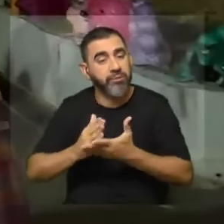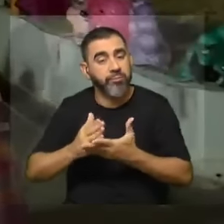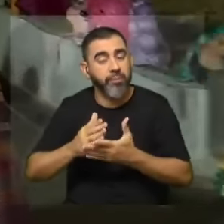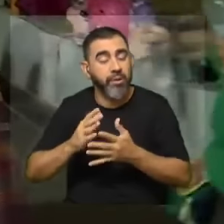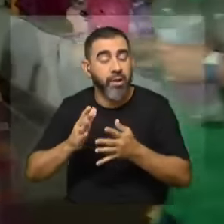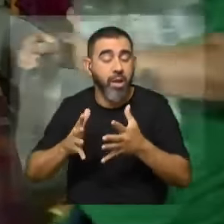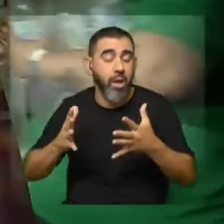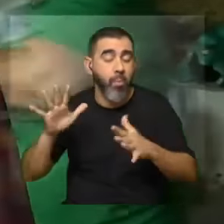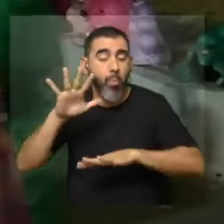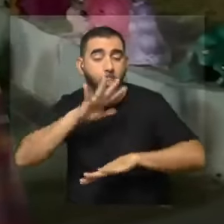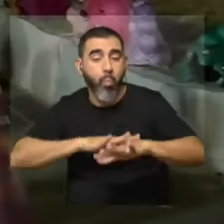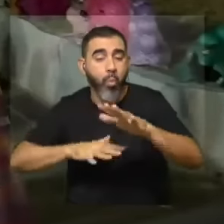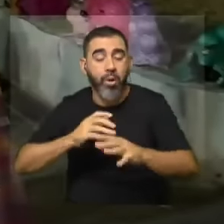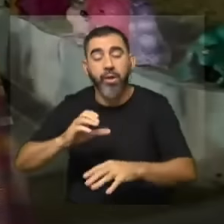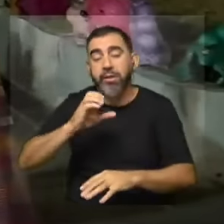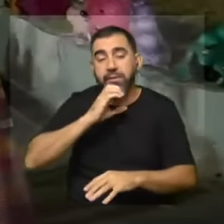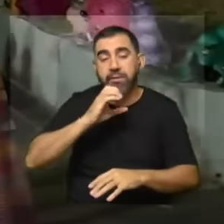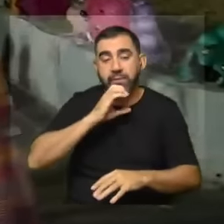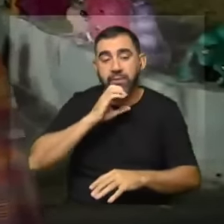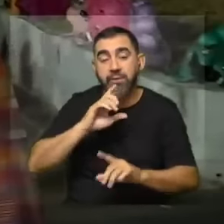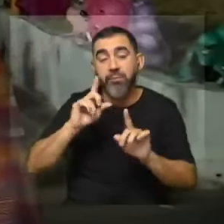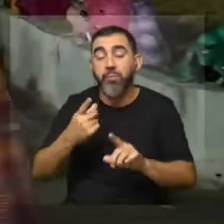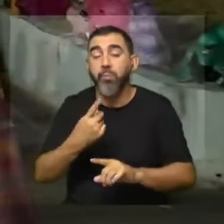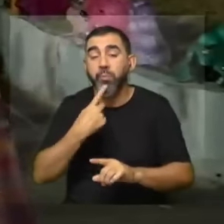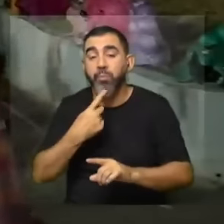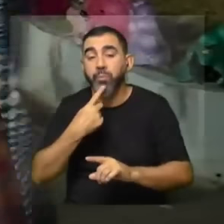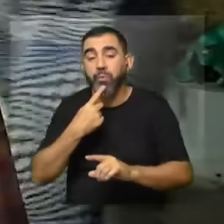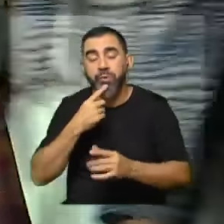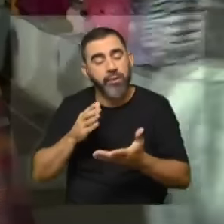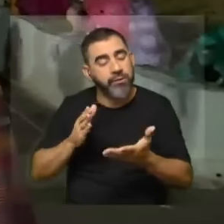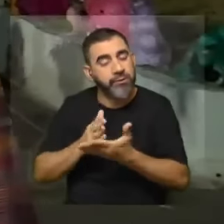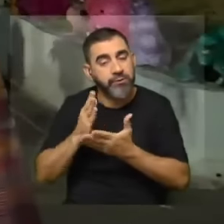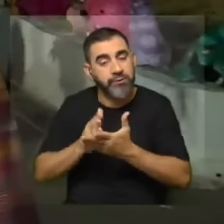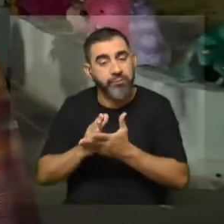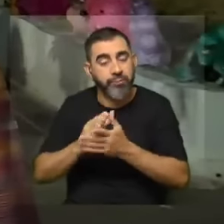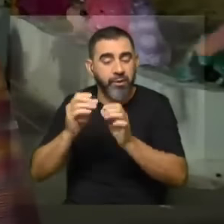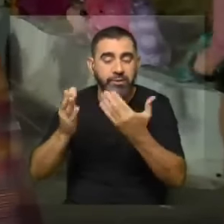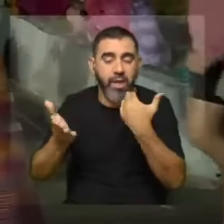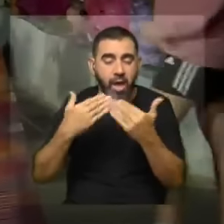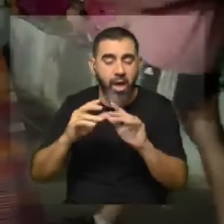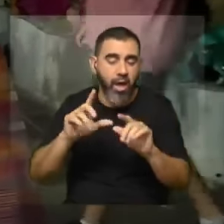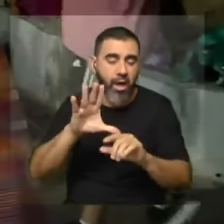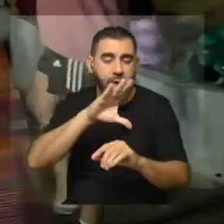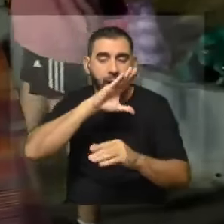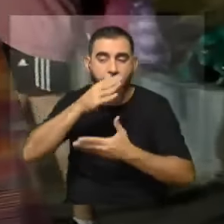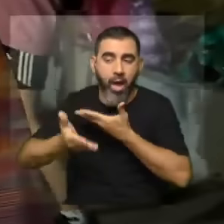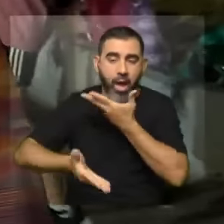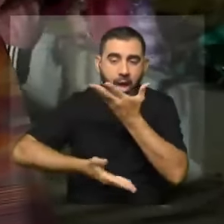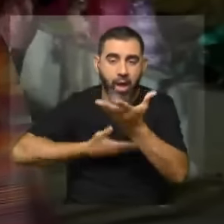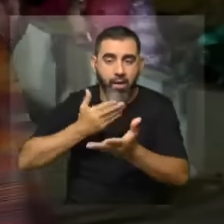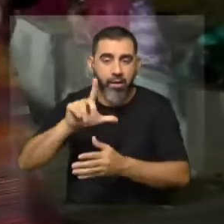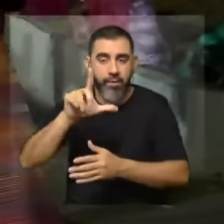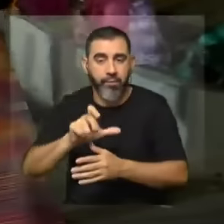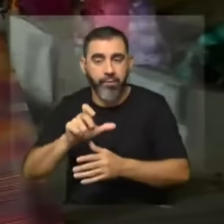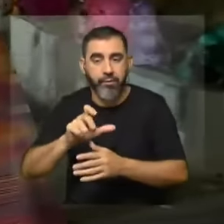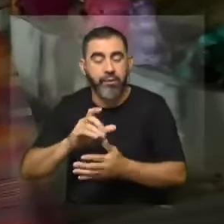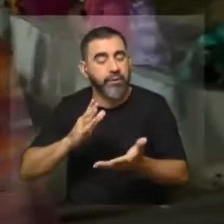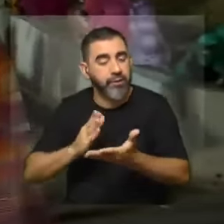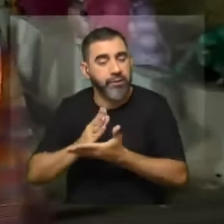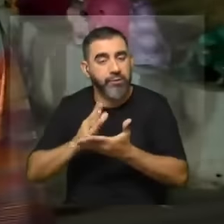murga el humor y y la política siempre es algo que que se toca y se decide tocar desde ese lado no renunciar